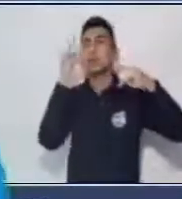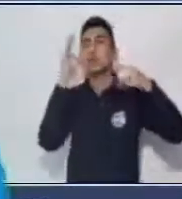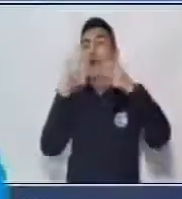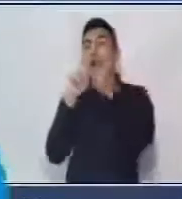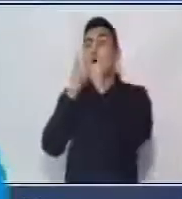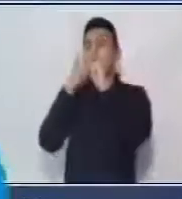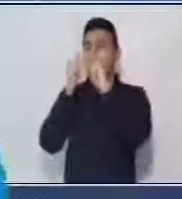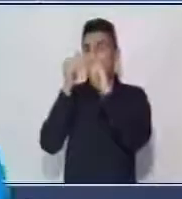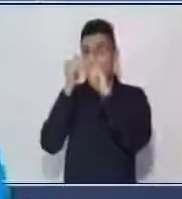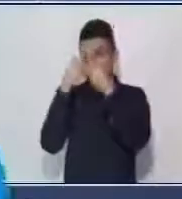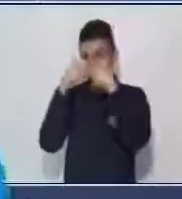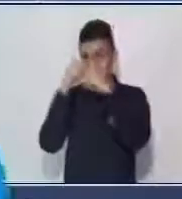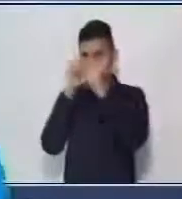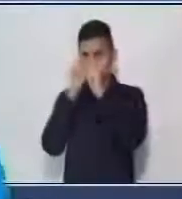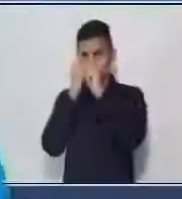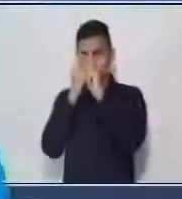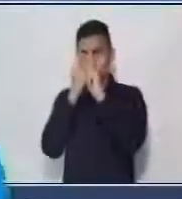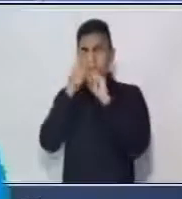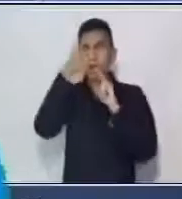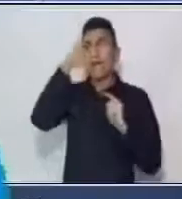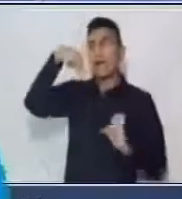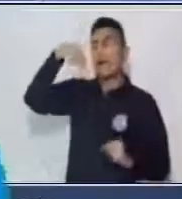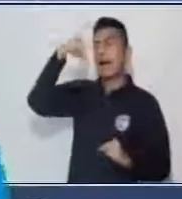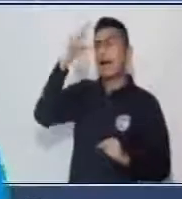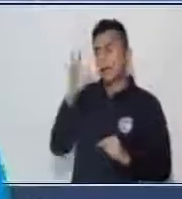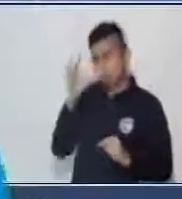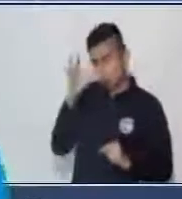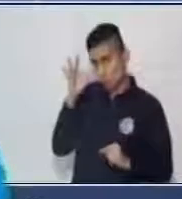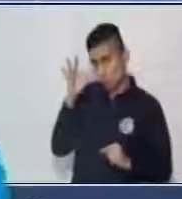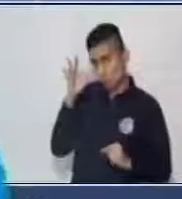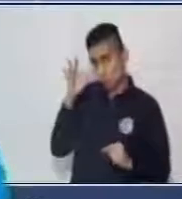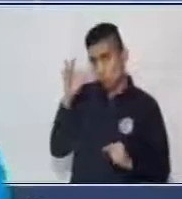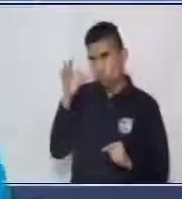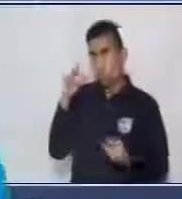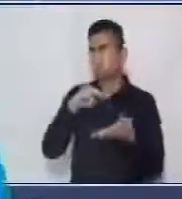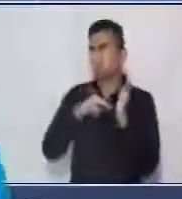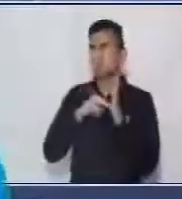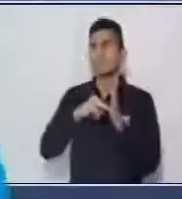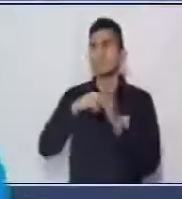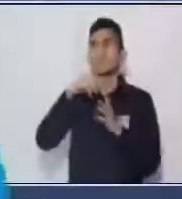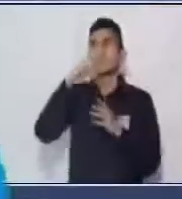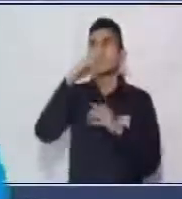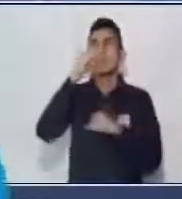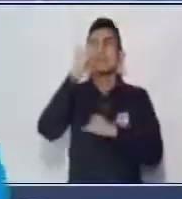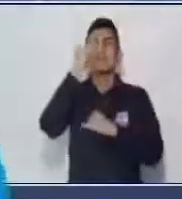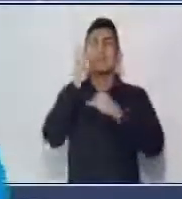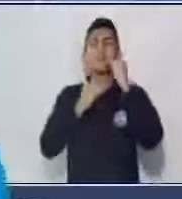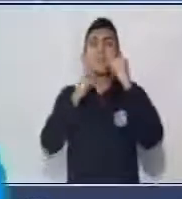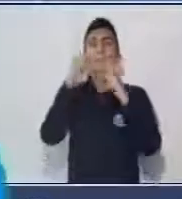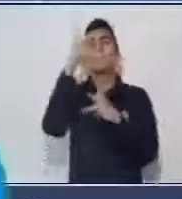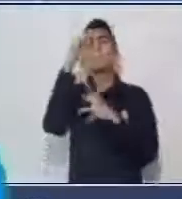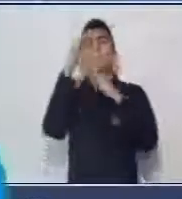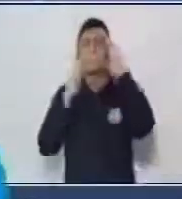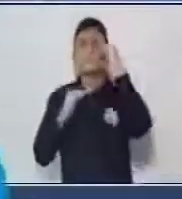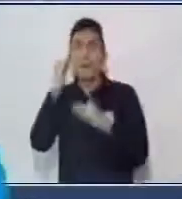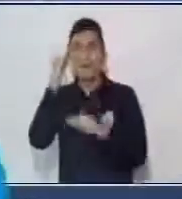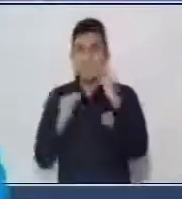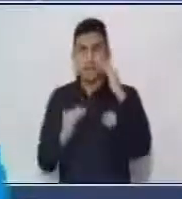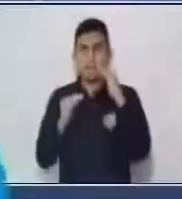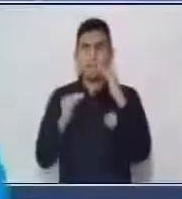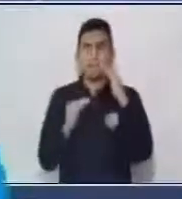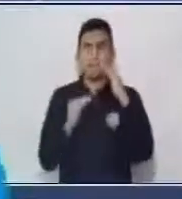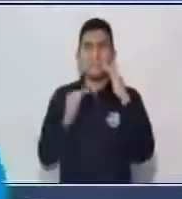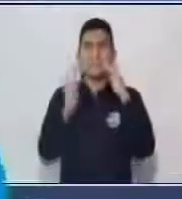agrega lo siguiente, ando. La terminación es la que va variando, más no la